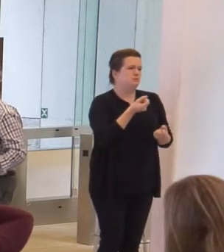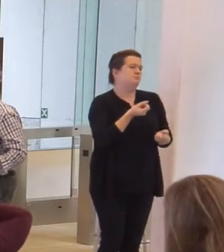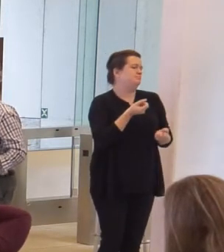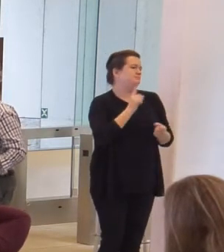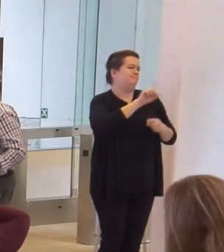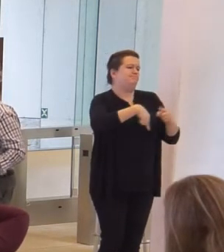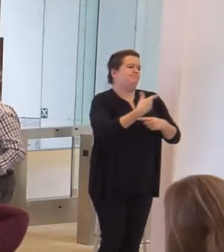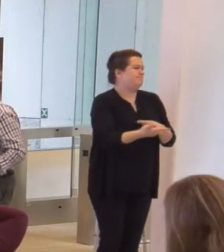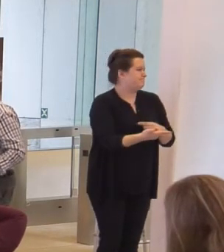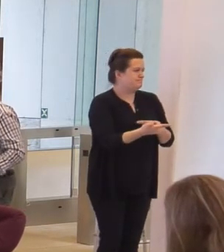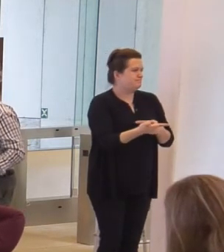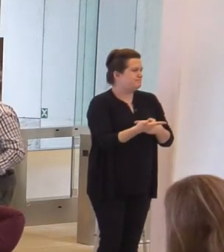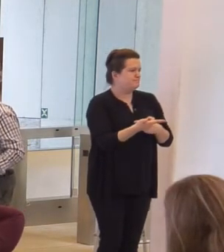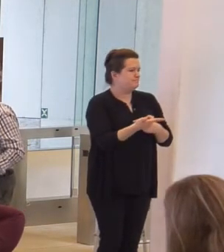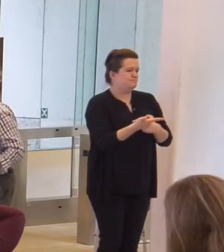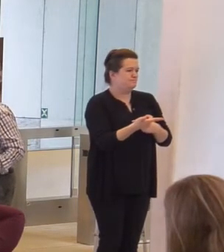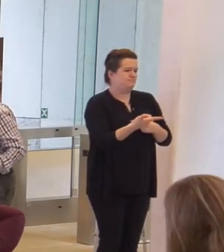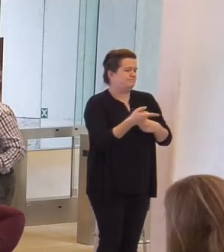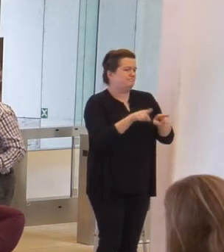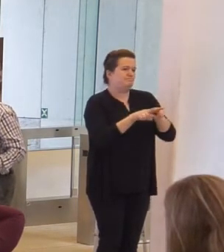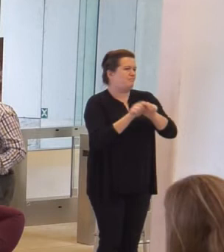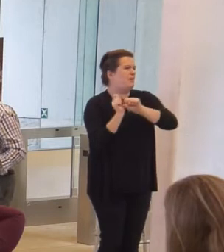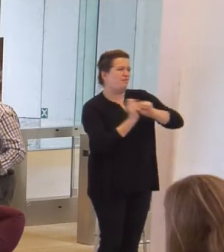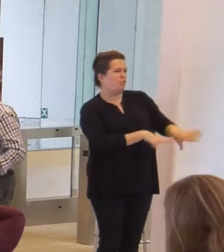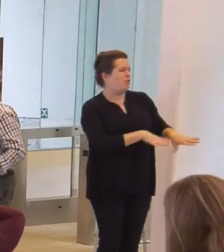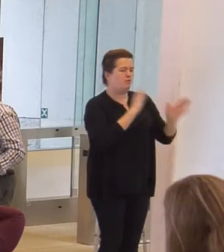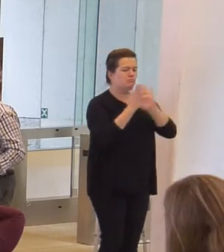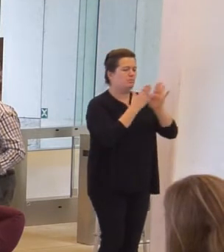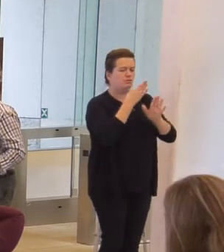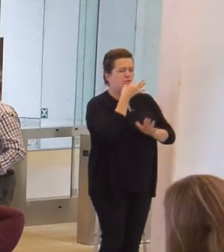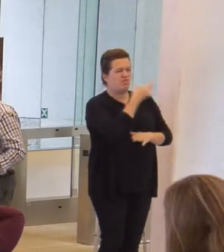que se abandona.